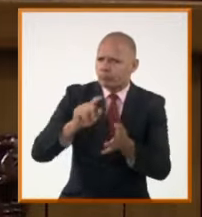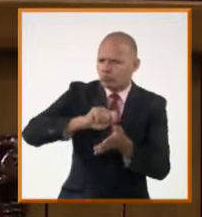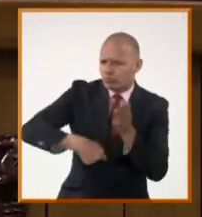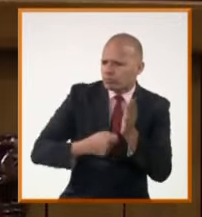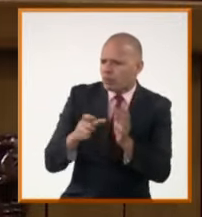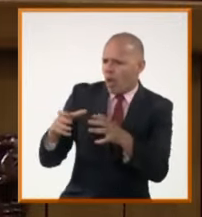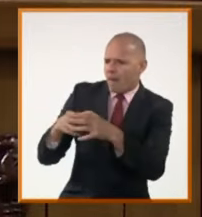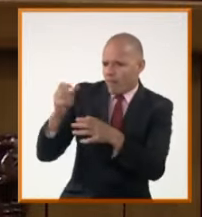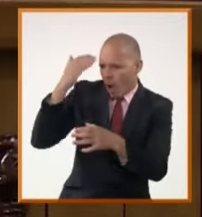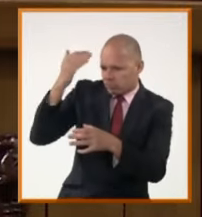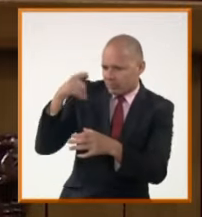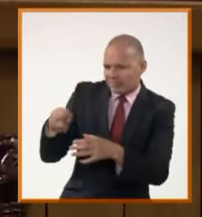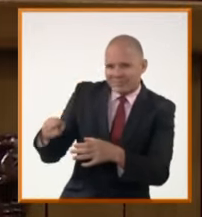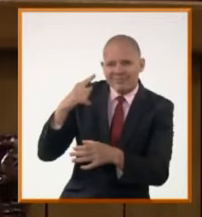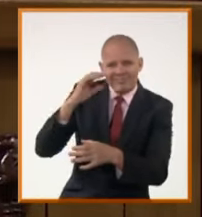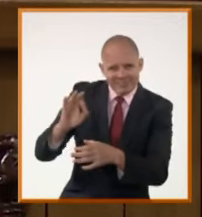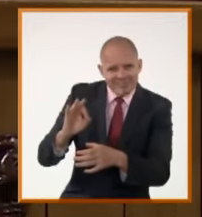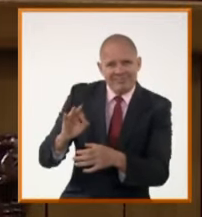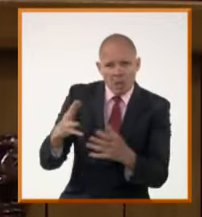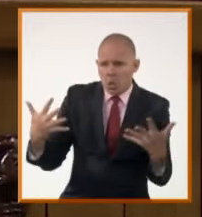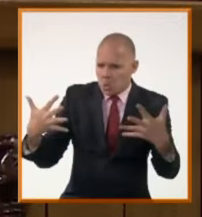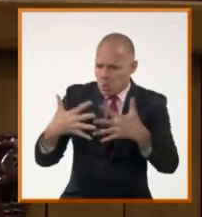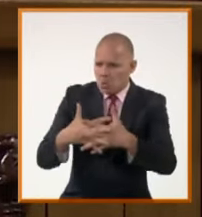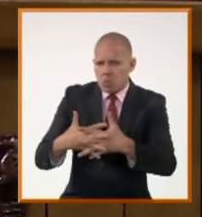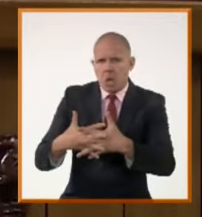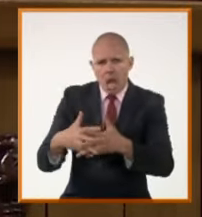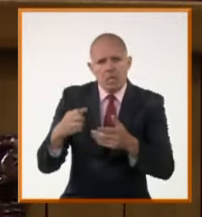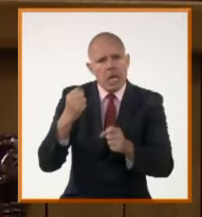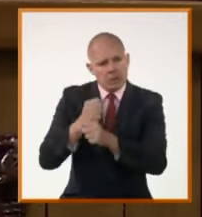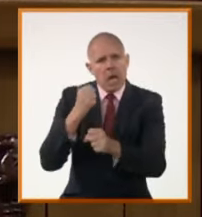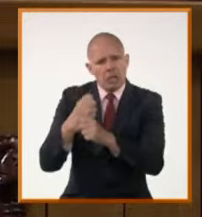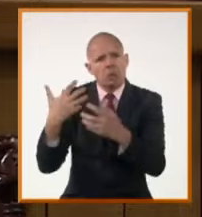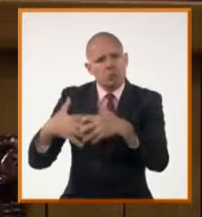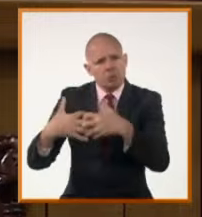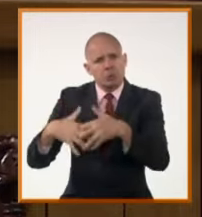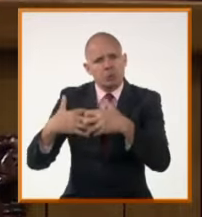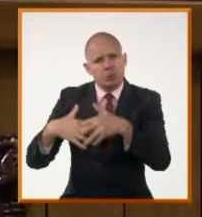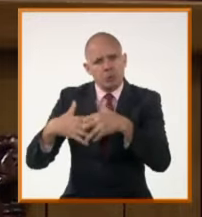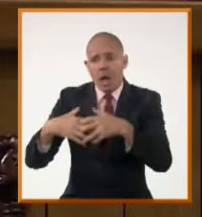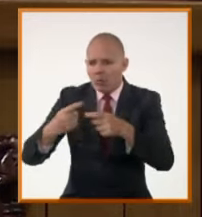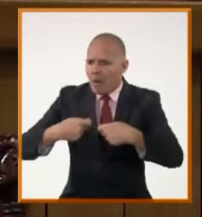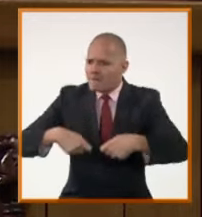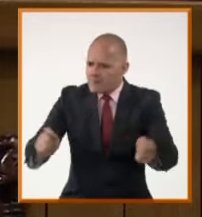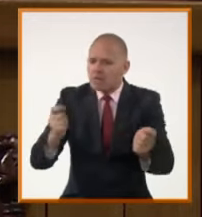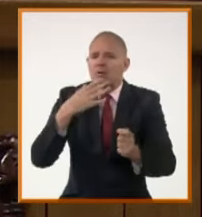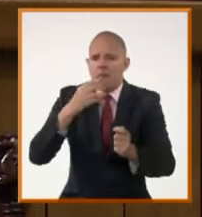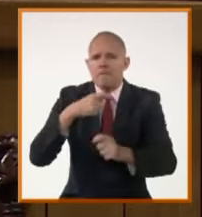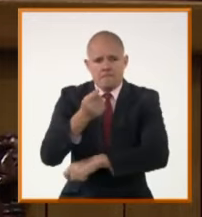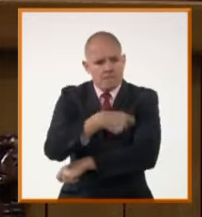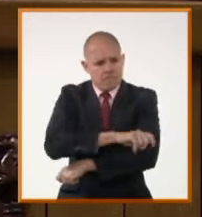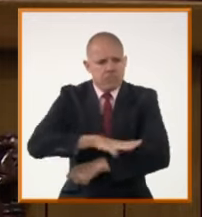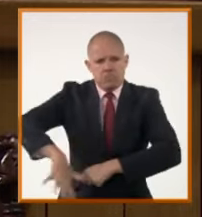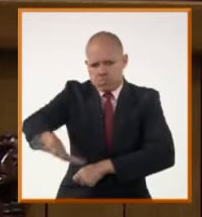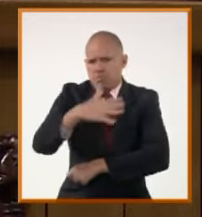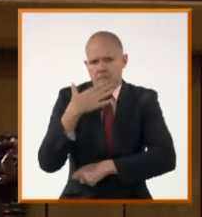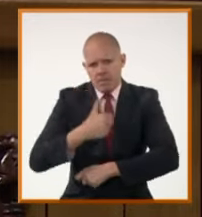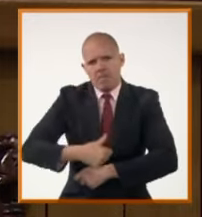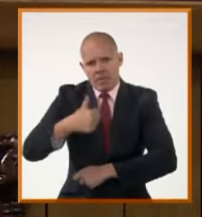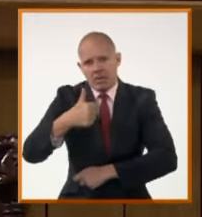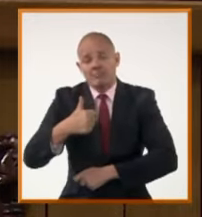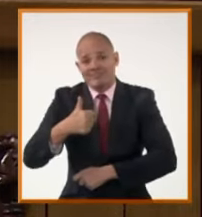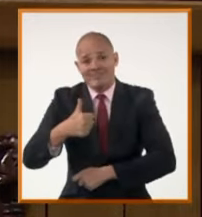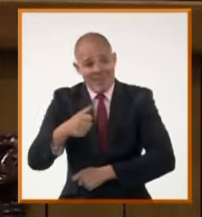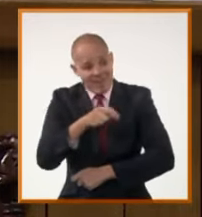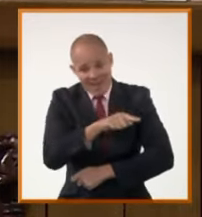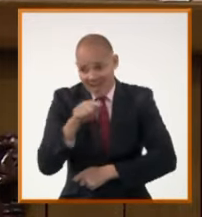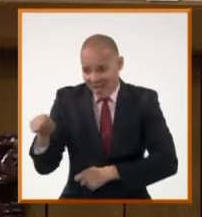en función de producir para el país. Y vamos a seguir avanzando en la selección de esas MIPYMES que